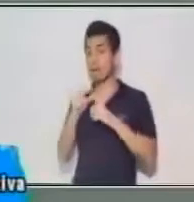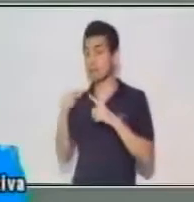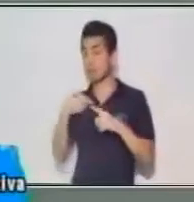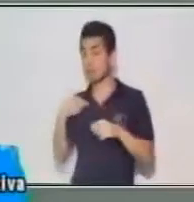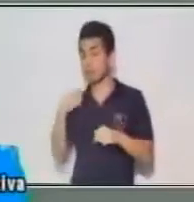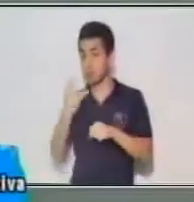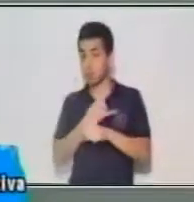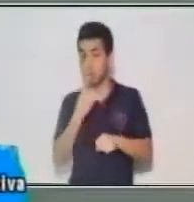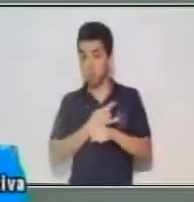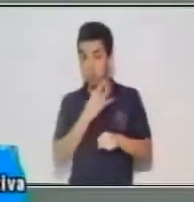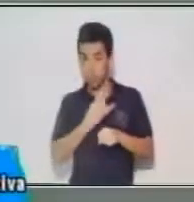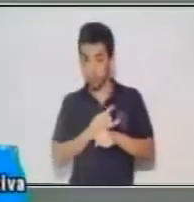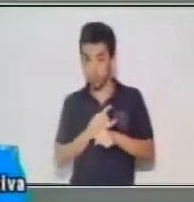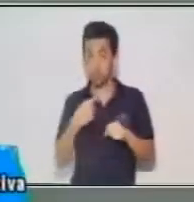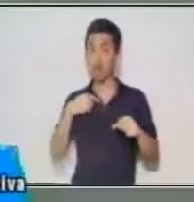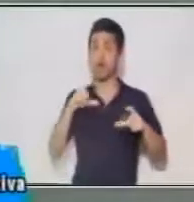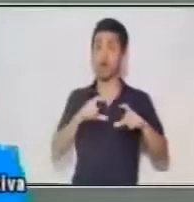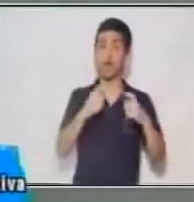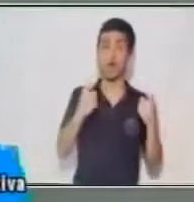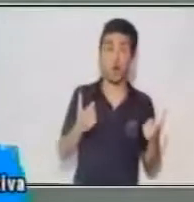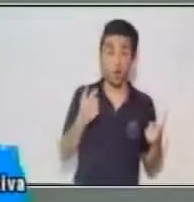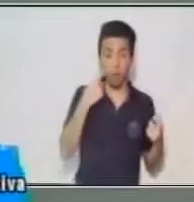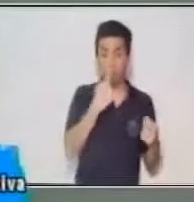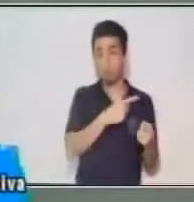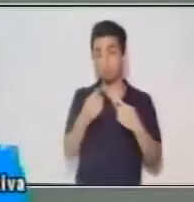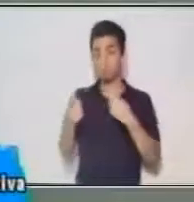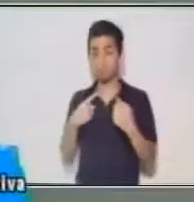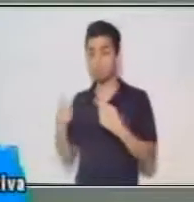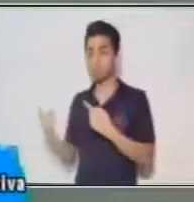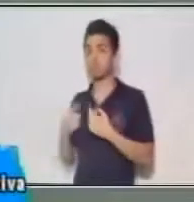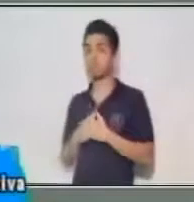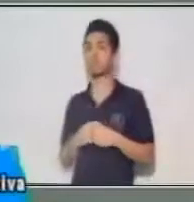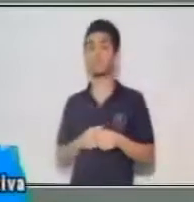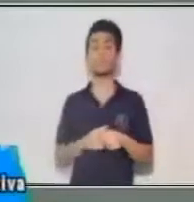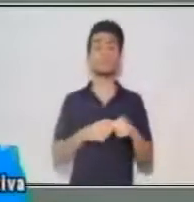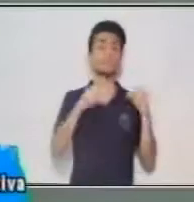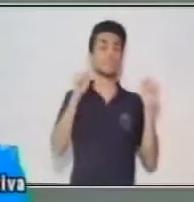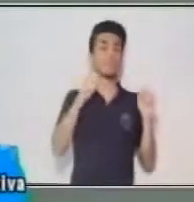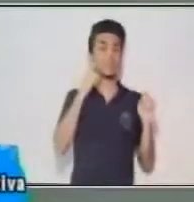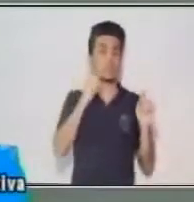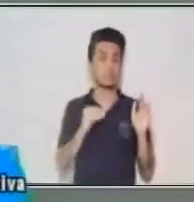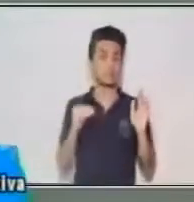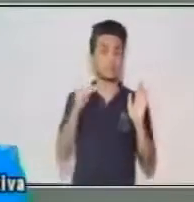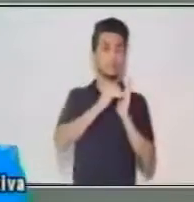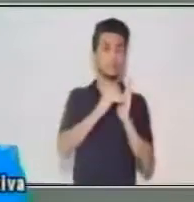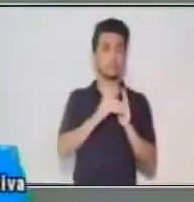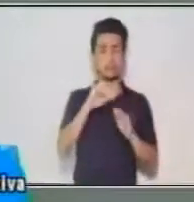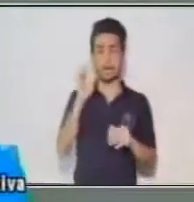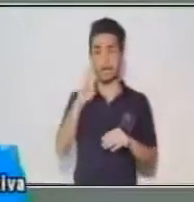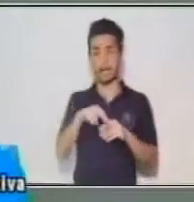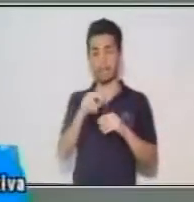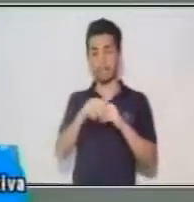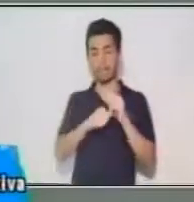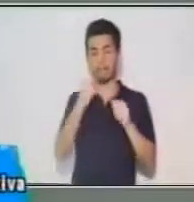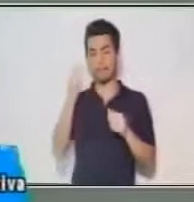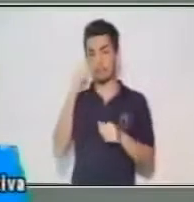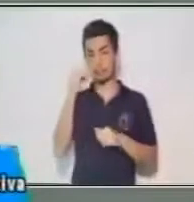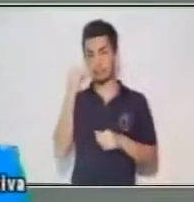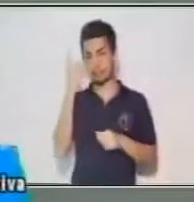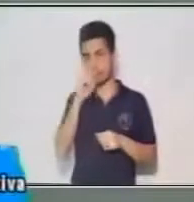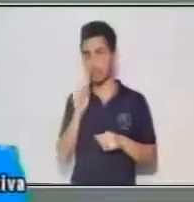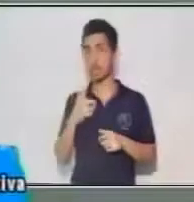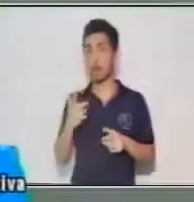utilice y cómo lo dé a conocer va a tener ese énfasis, si va a ser un éxito